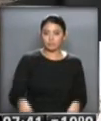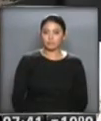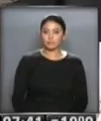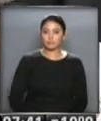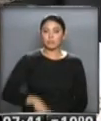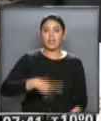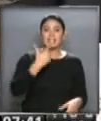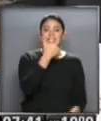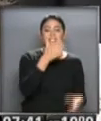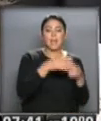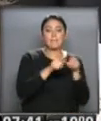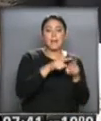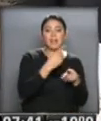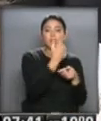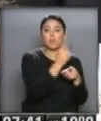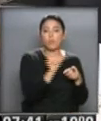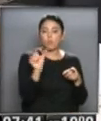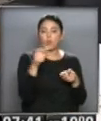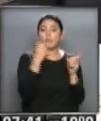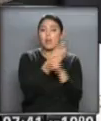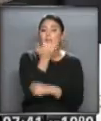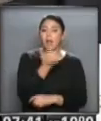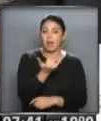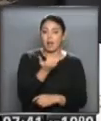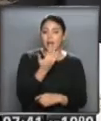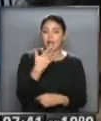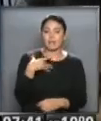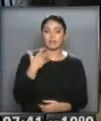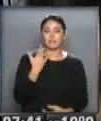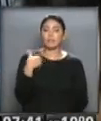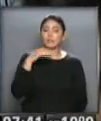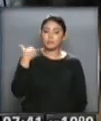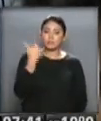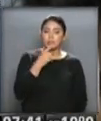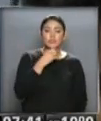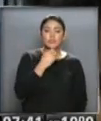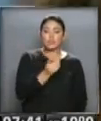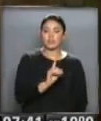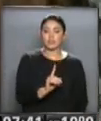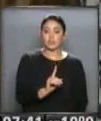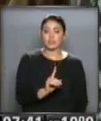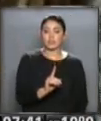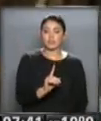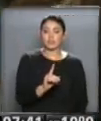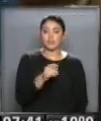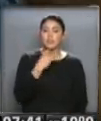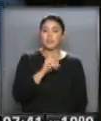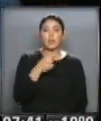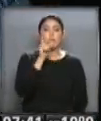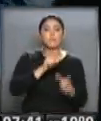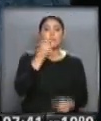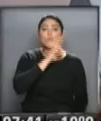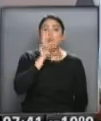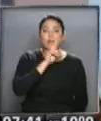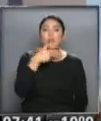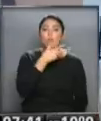cada seis parejas que busca embarazo tiene algún problema para lograrlo. Lo que uno nunca sabe es cuántas mujeres no